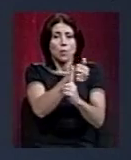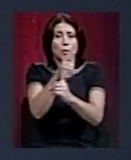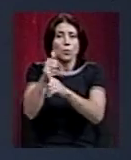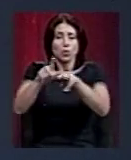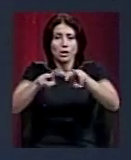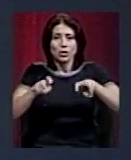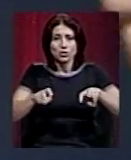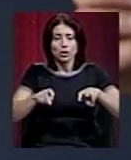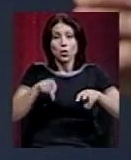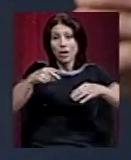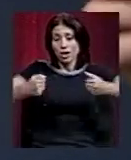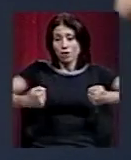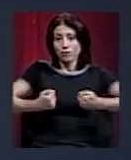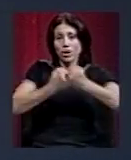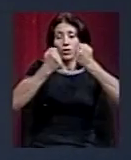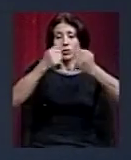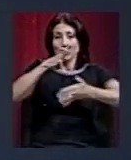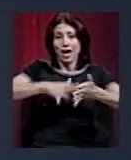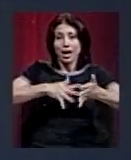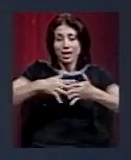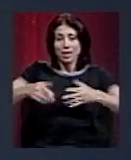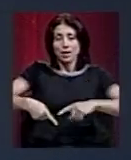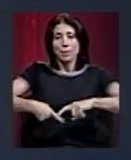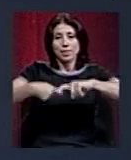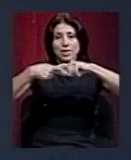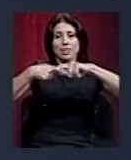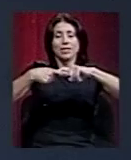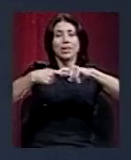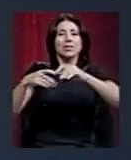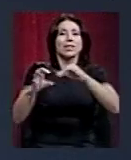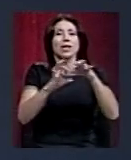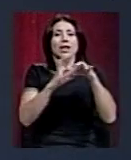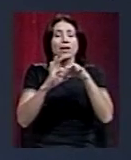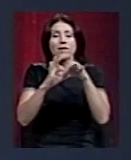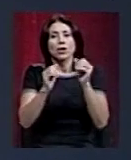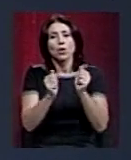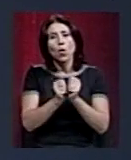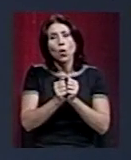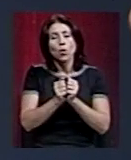que llamamos la agenda pendiente de Esquipulas tiene que ver con